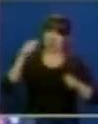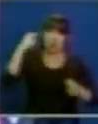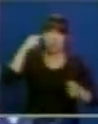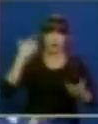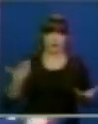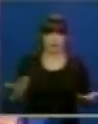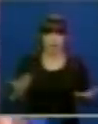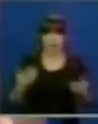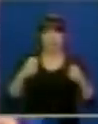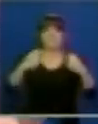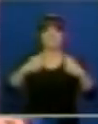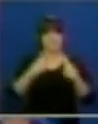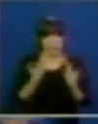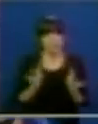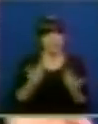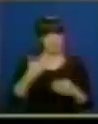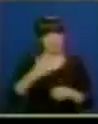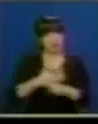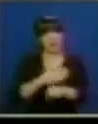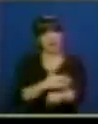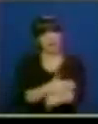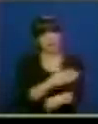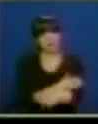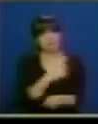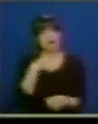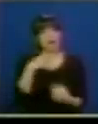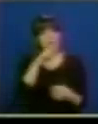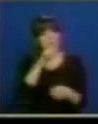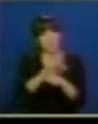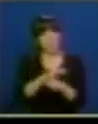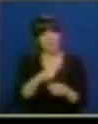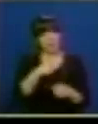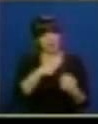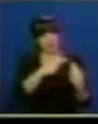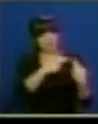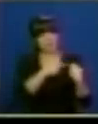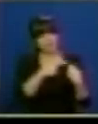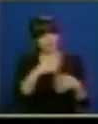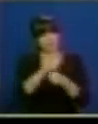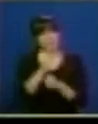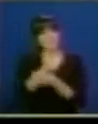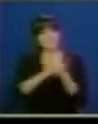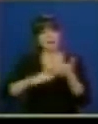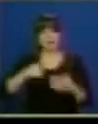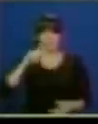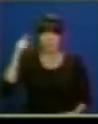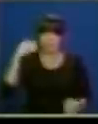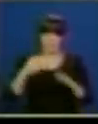permítanme avanzar y cumplir el mandato recibido de mi pueblo.